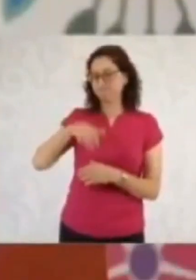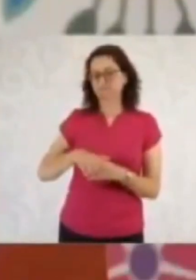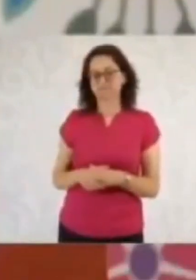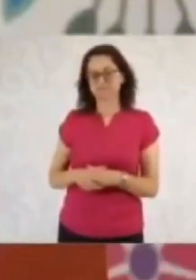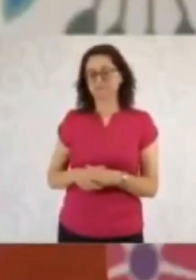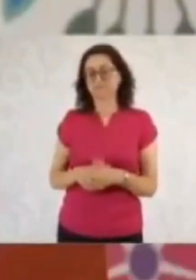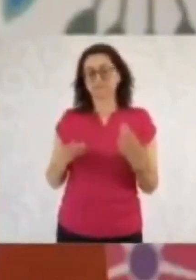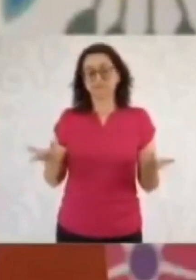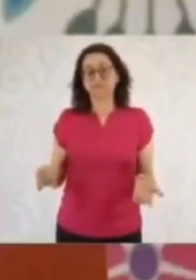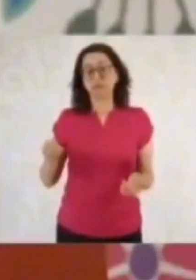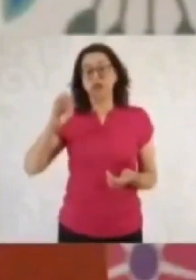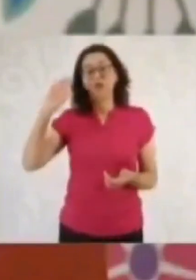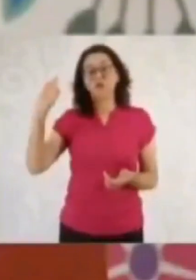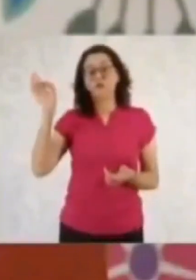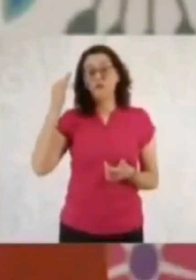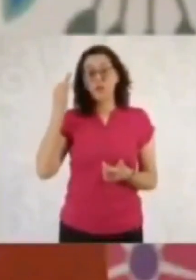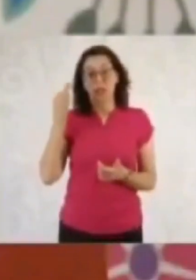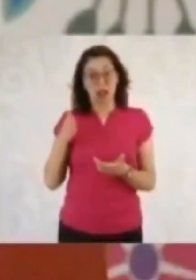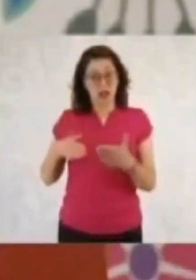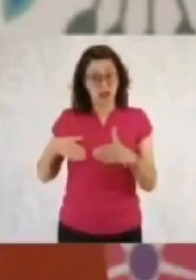estuvieron afuera en estos